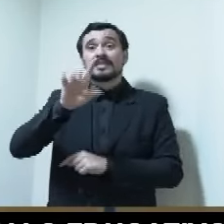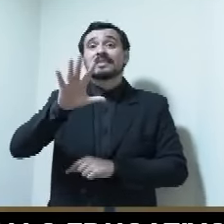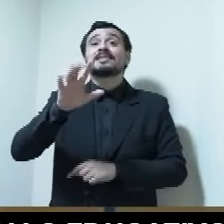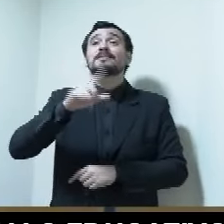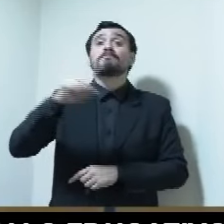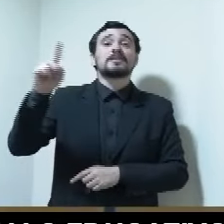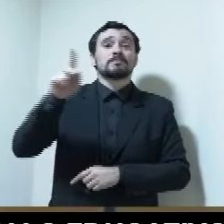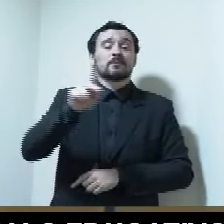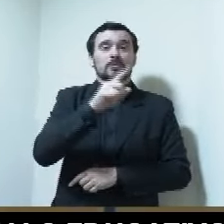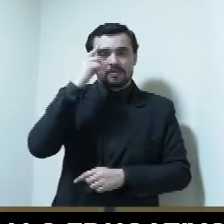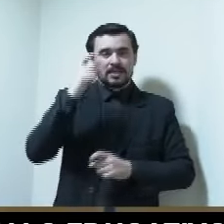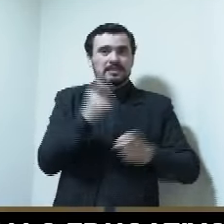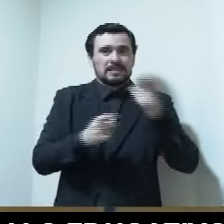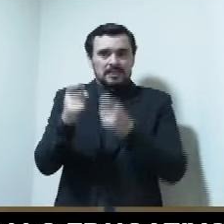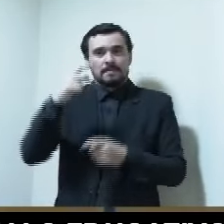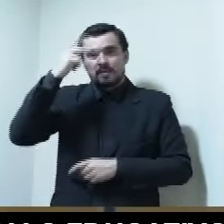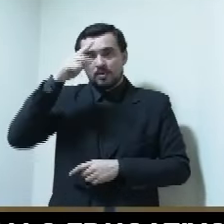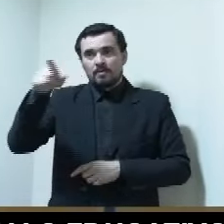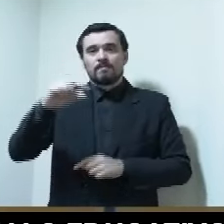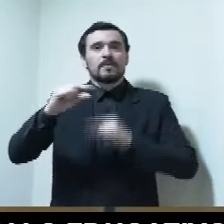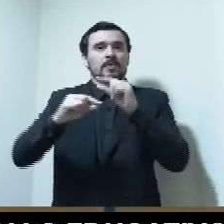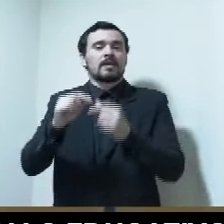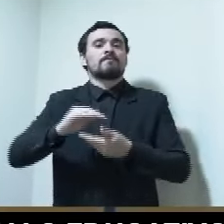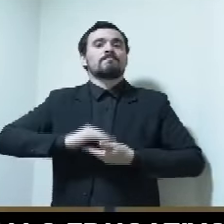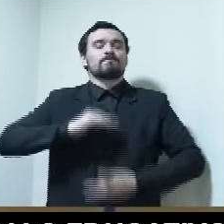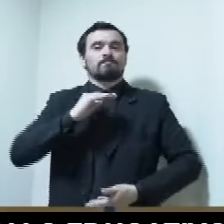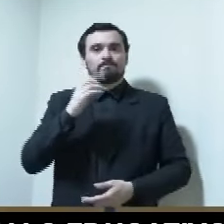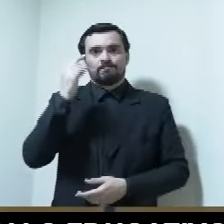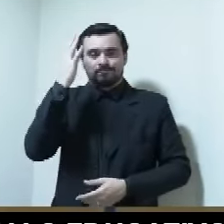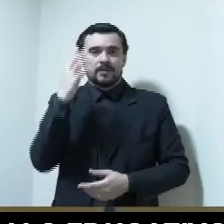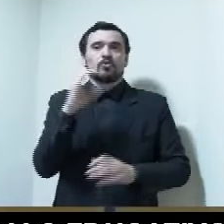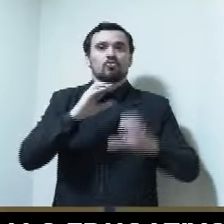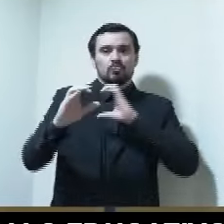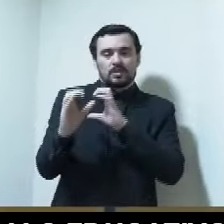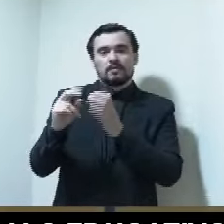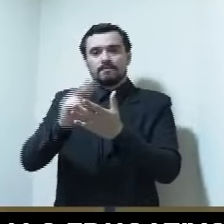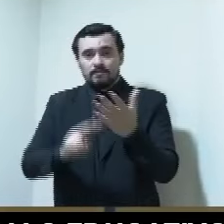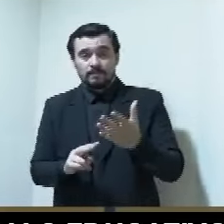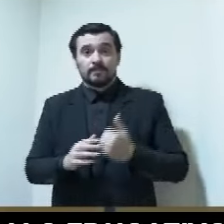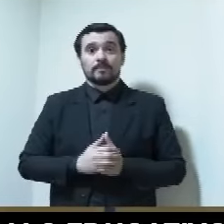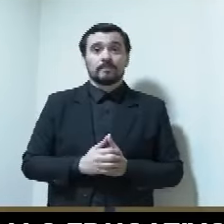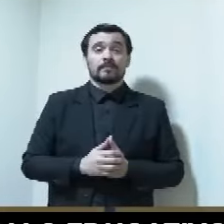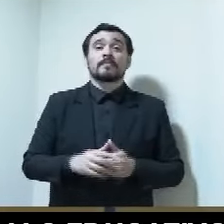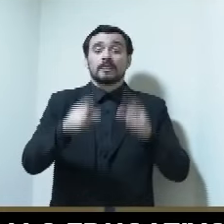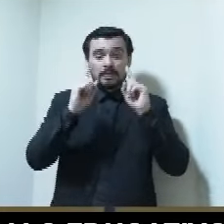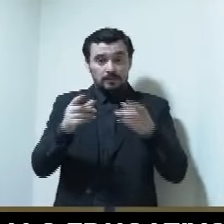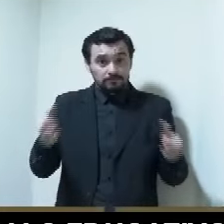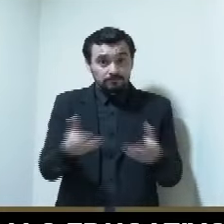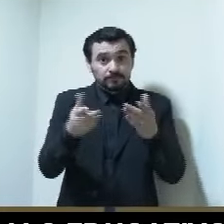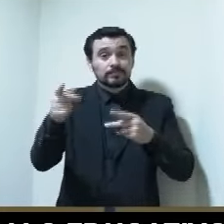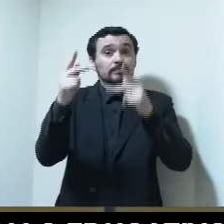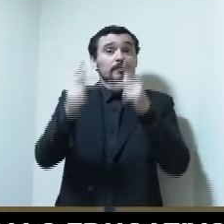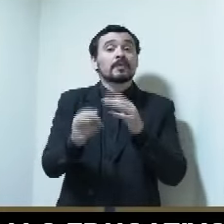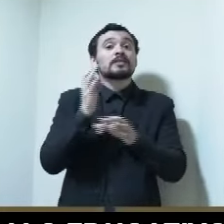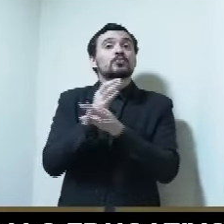estrategias pedagógicas que fortalecen las habilidades comunicativas de nuestros estudiantes. Además, hemos implementado el programa de